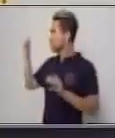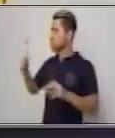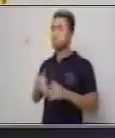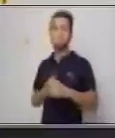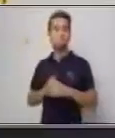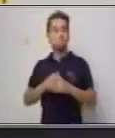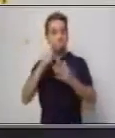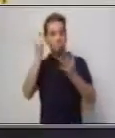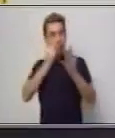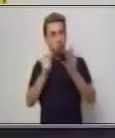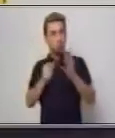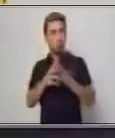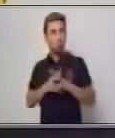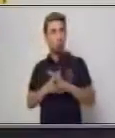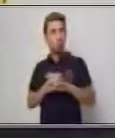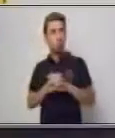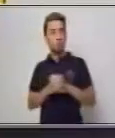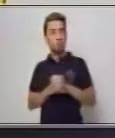gráfica.